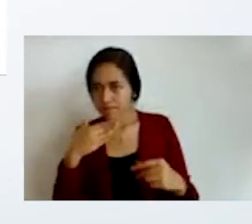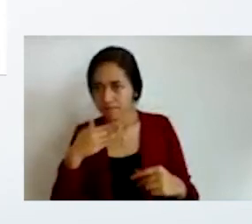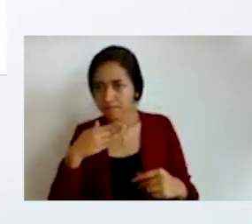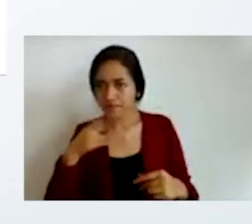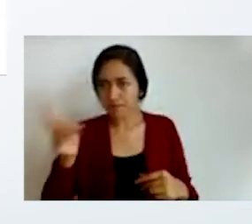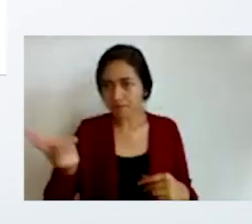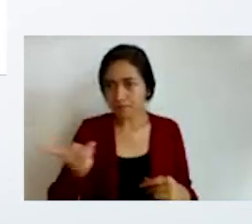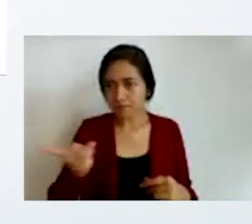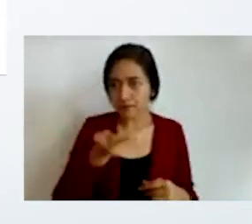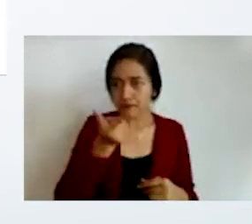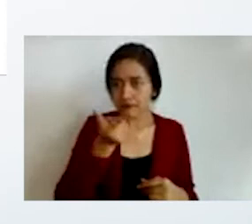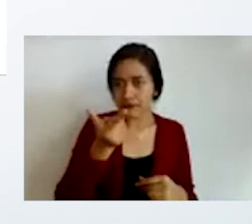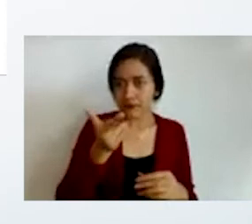Sí,